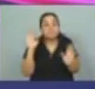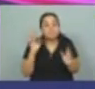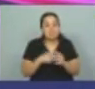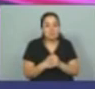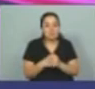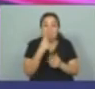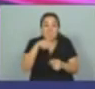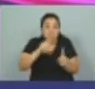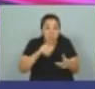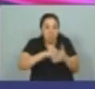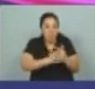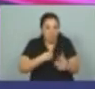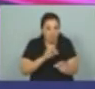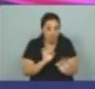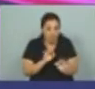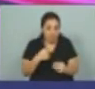Si esto no es extorsión.